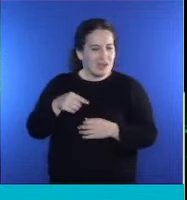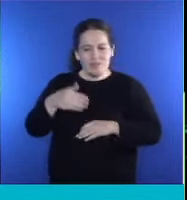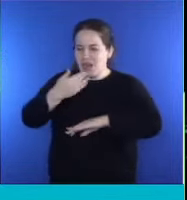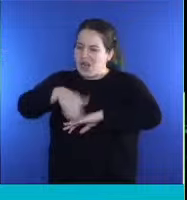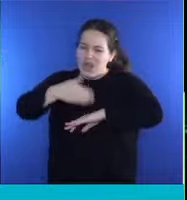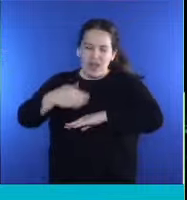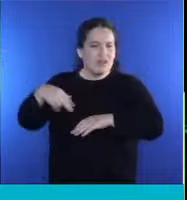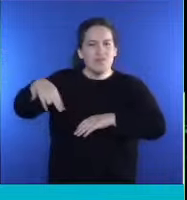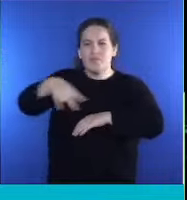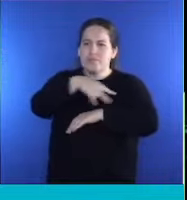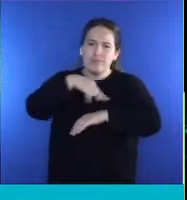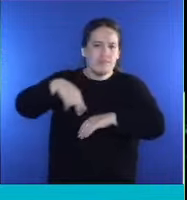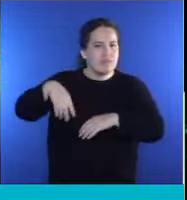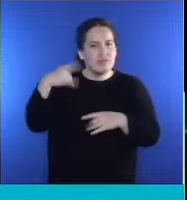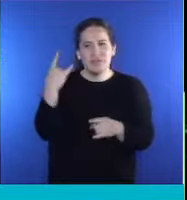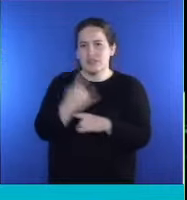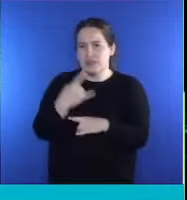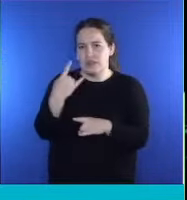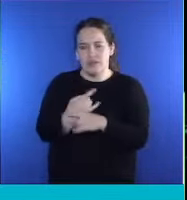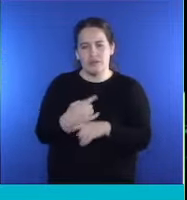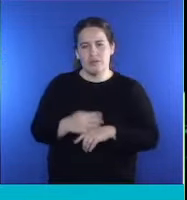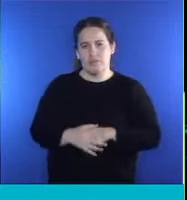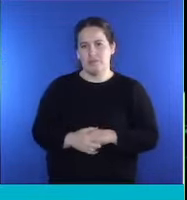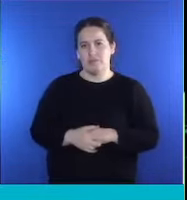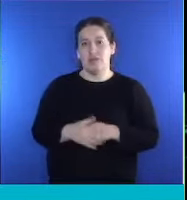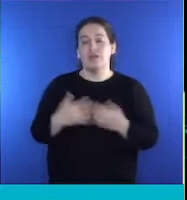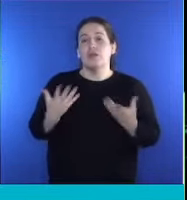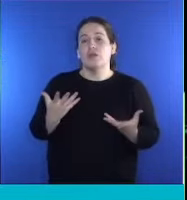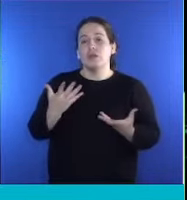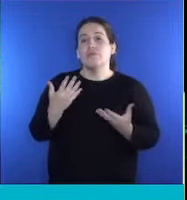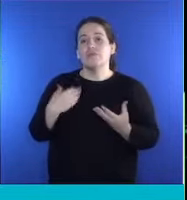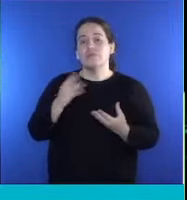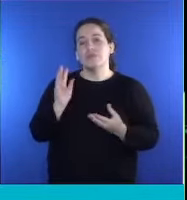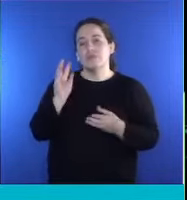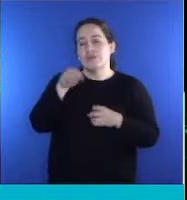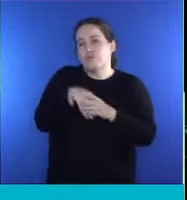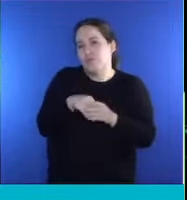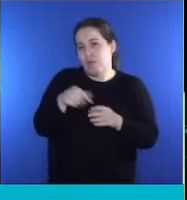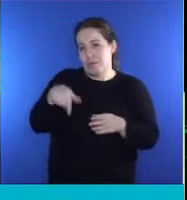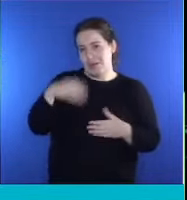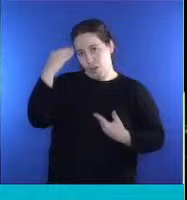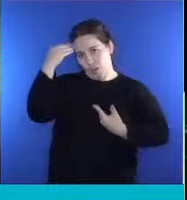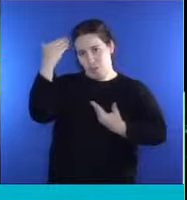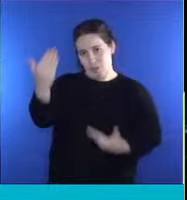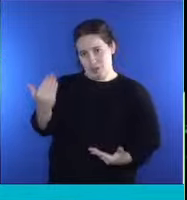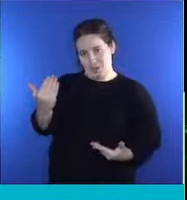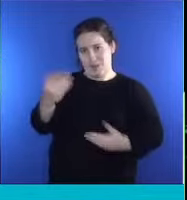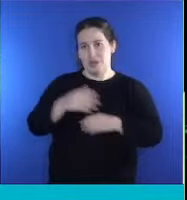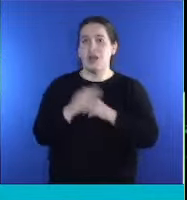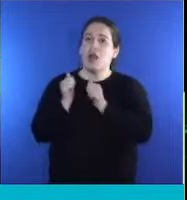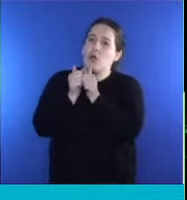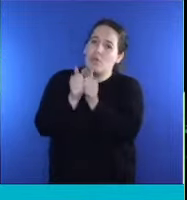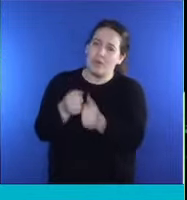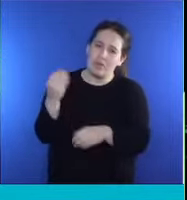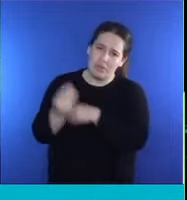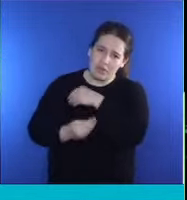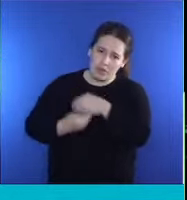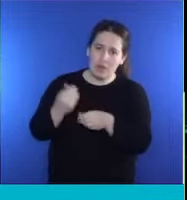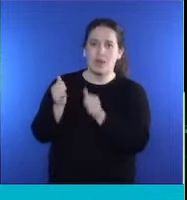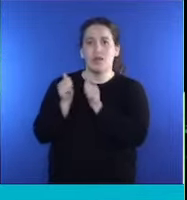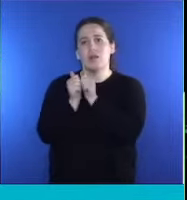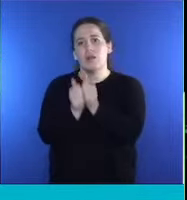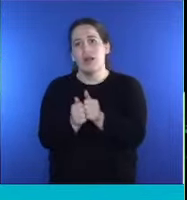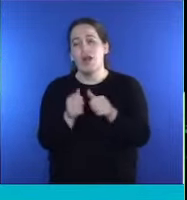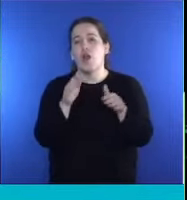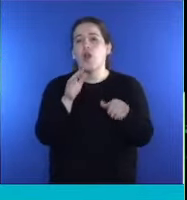calle Así que sumarme a este homenaje acompañar a la familia acompañar a sus compañeros en